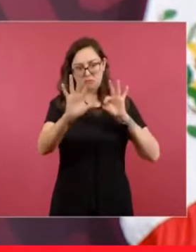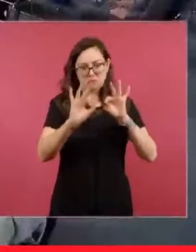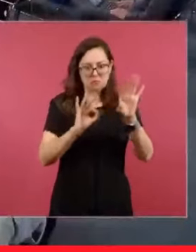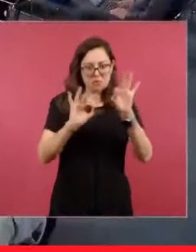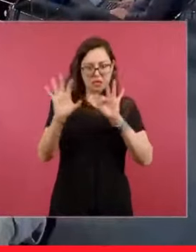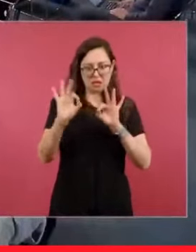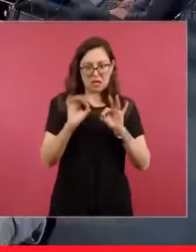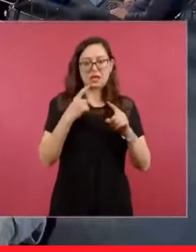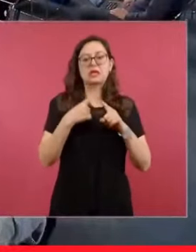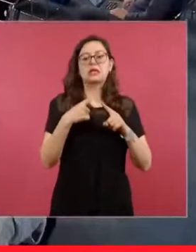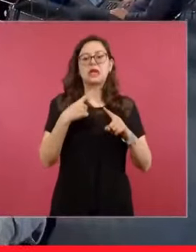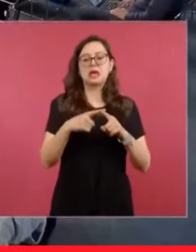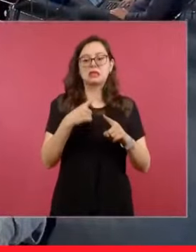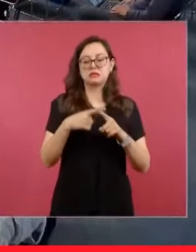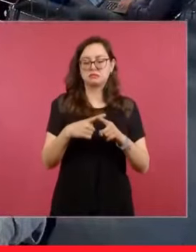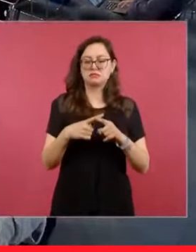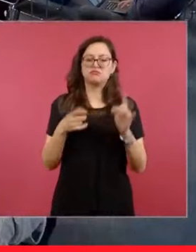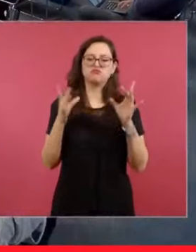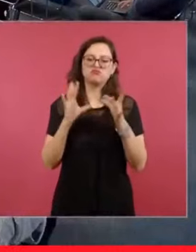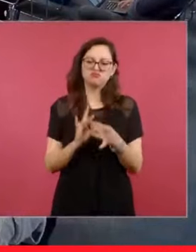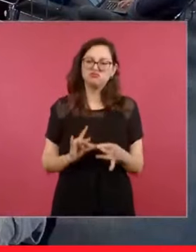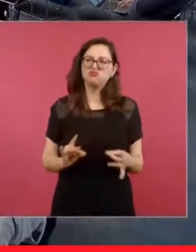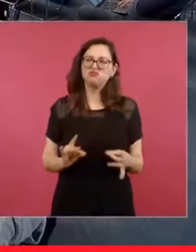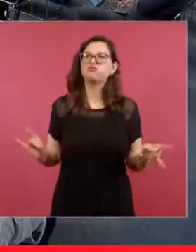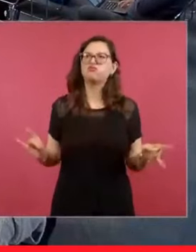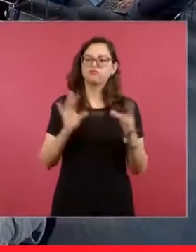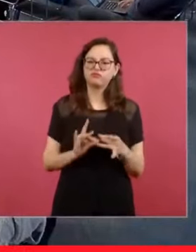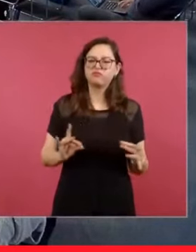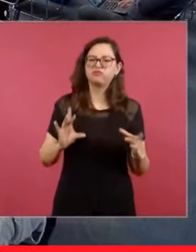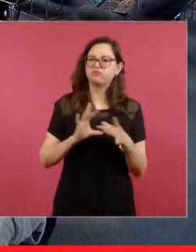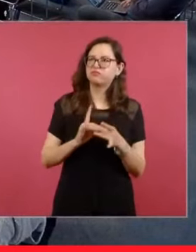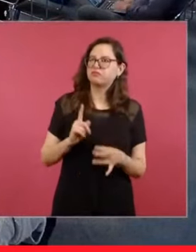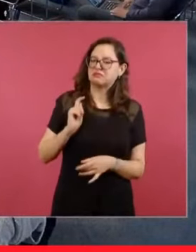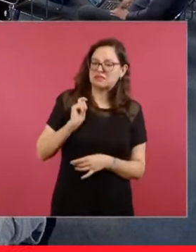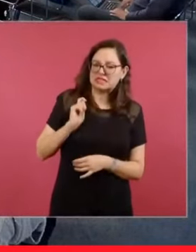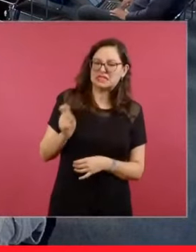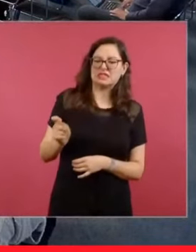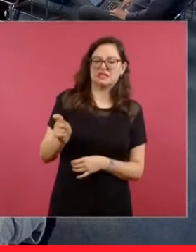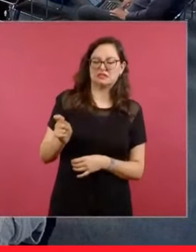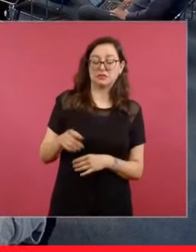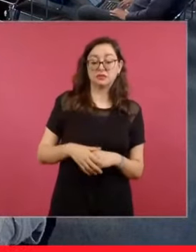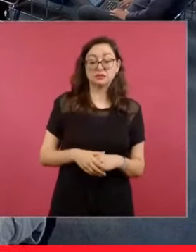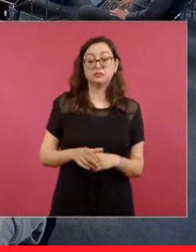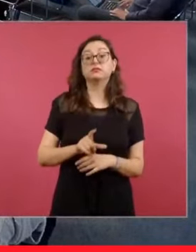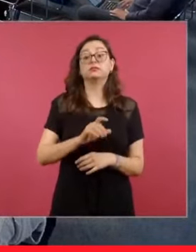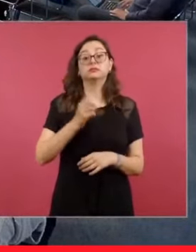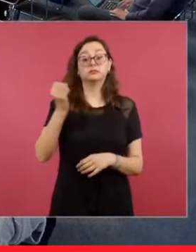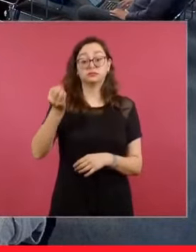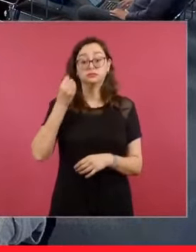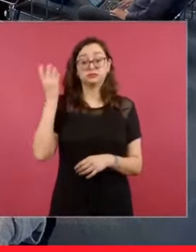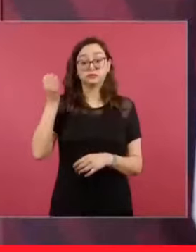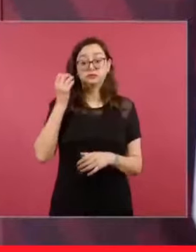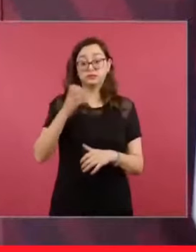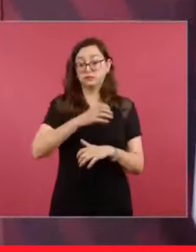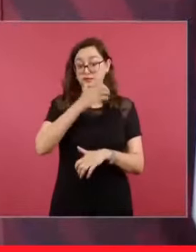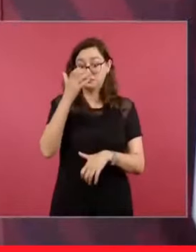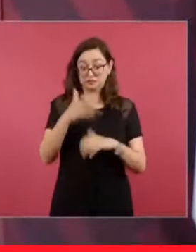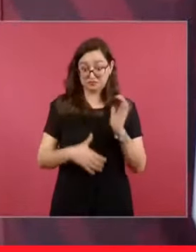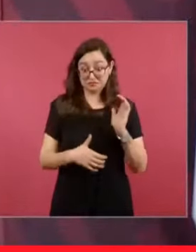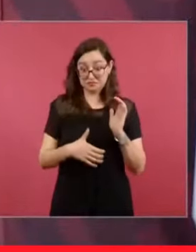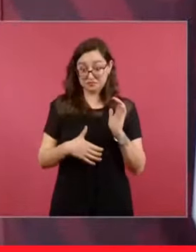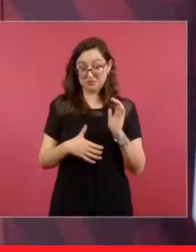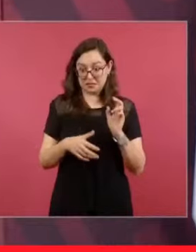que este expliquen y terminando la conferencia va a